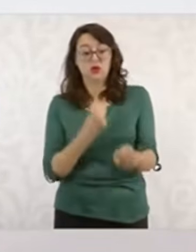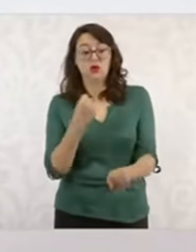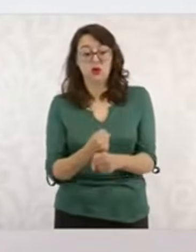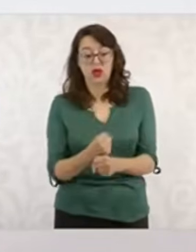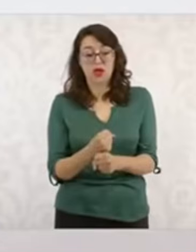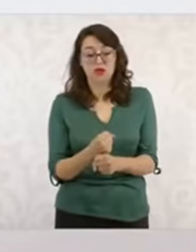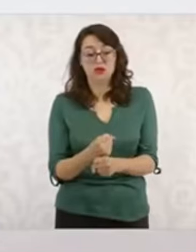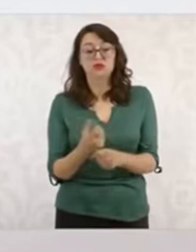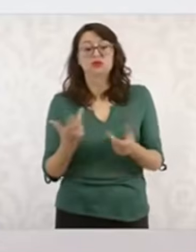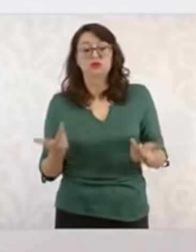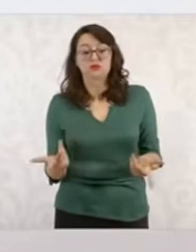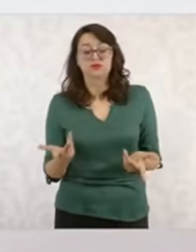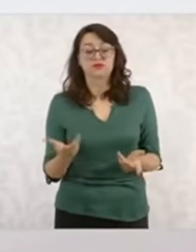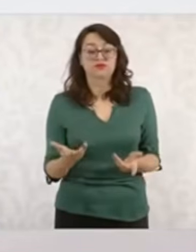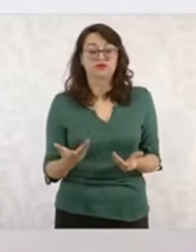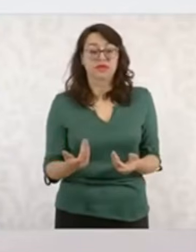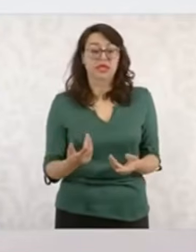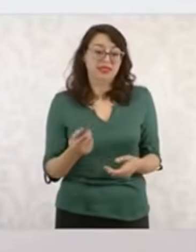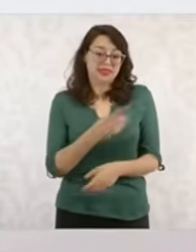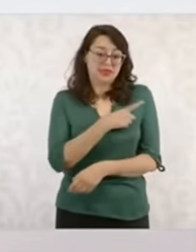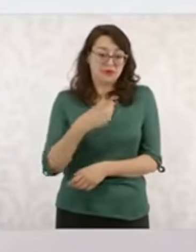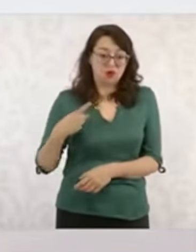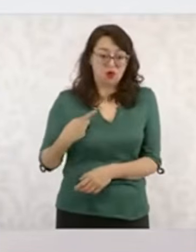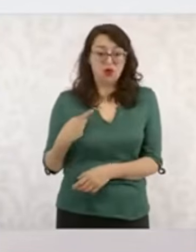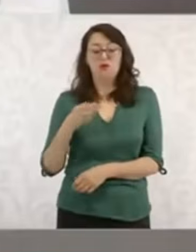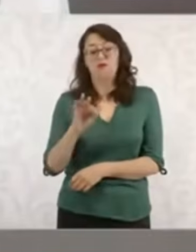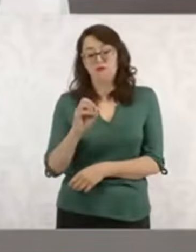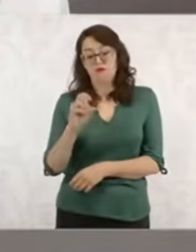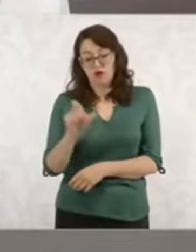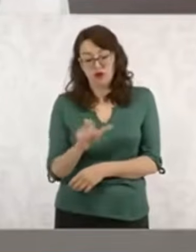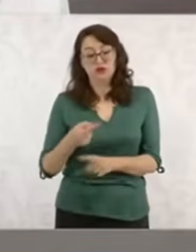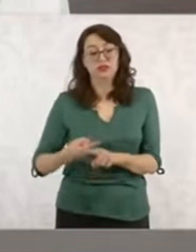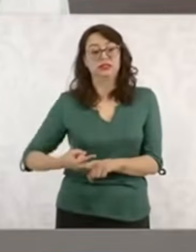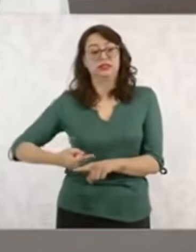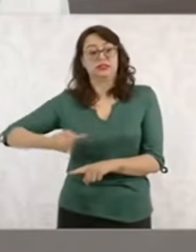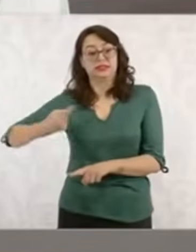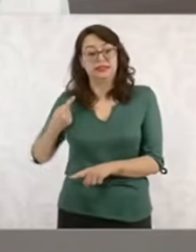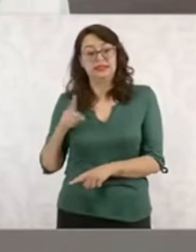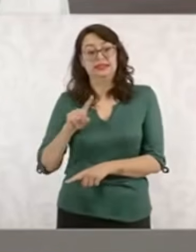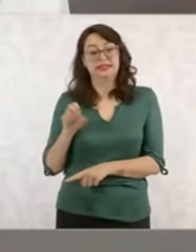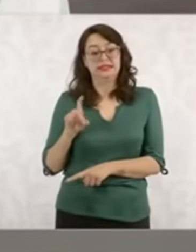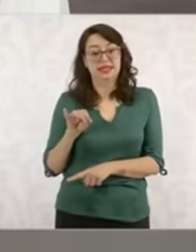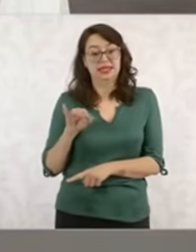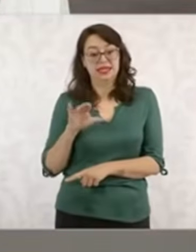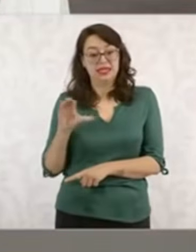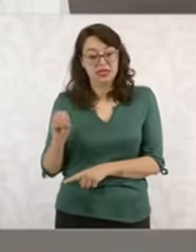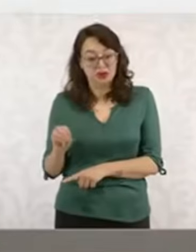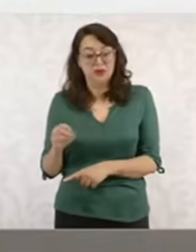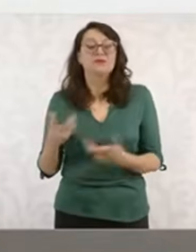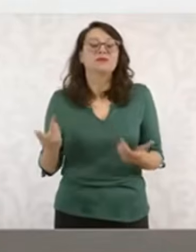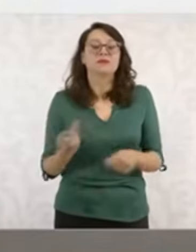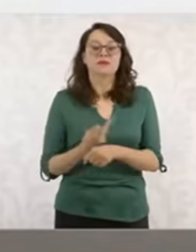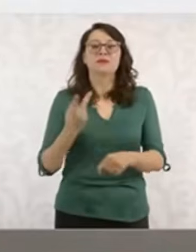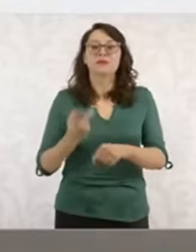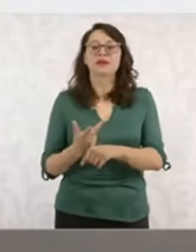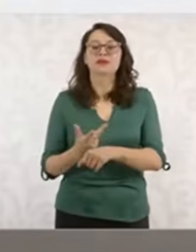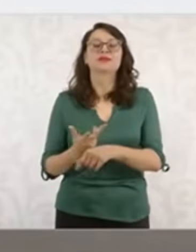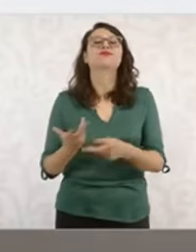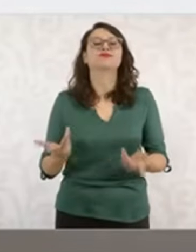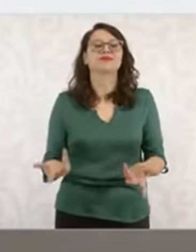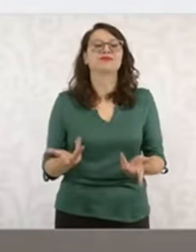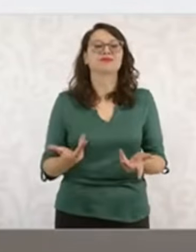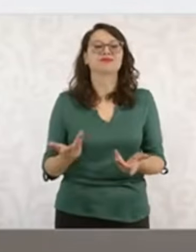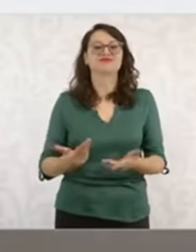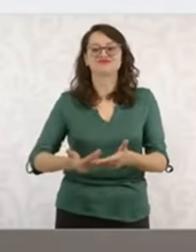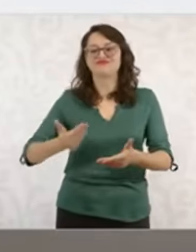gobierno de Zedillo. Hacia atrás, si nos fuéramos hacia atrás, las coberturas a mayor edad son más altas, entre otras cosas porque antes había